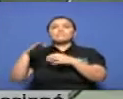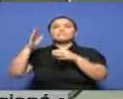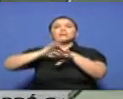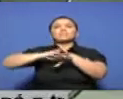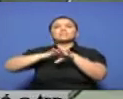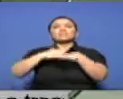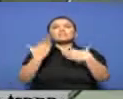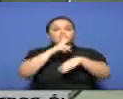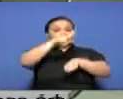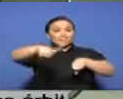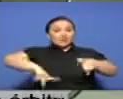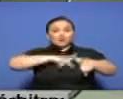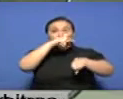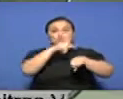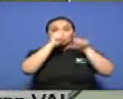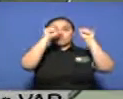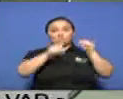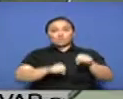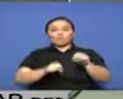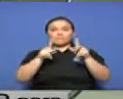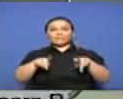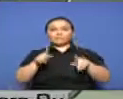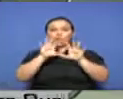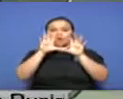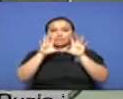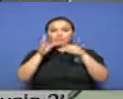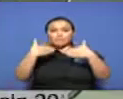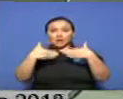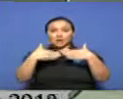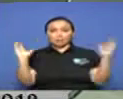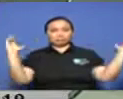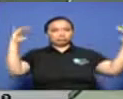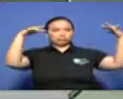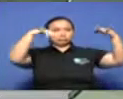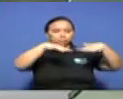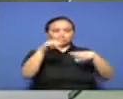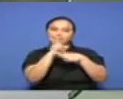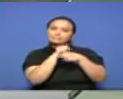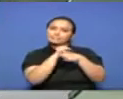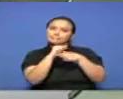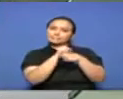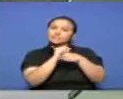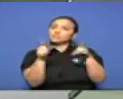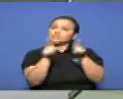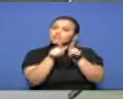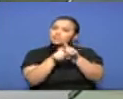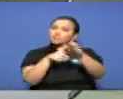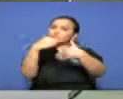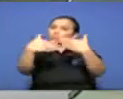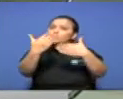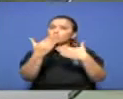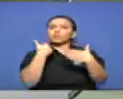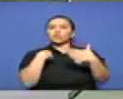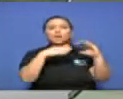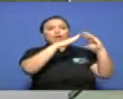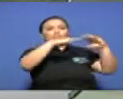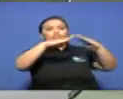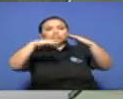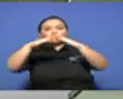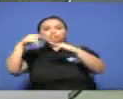nacional de las prácticas de nuestros estudiantes a nivel nacional también más adelante va a contar con un centro de albert con más de